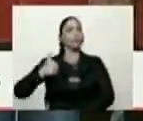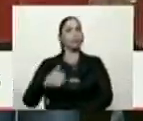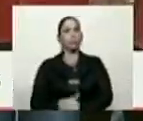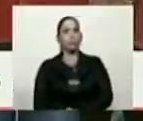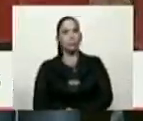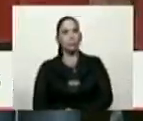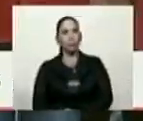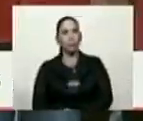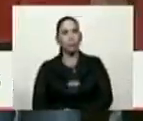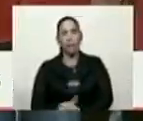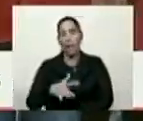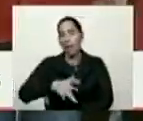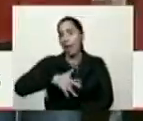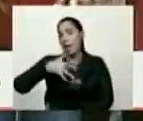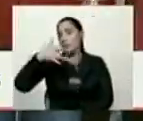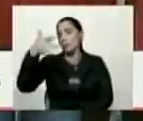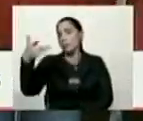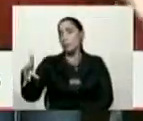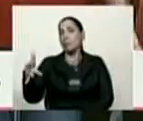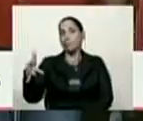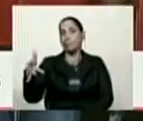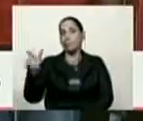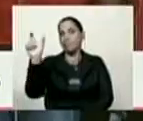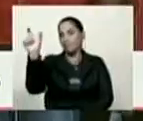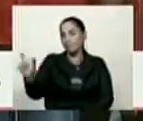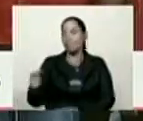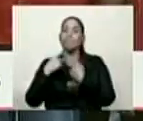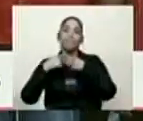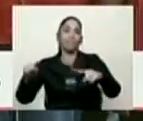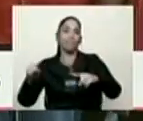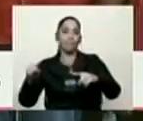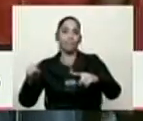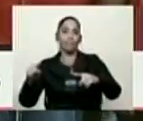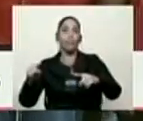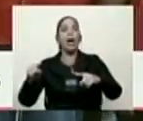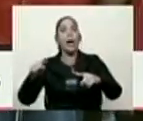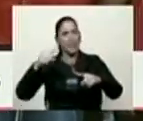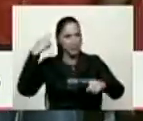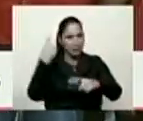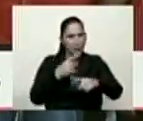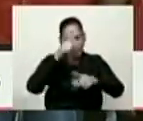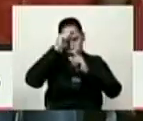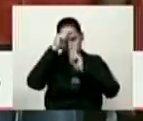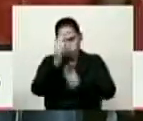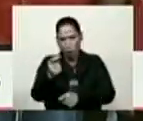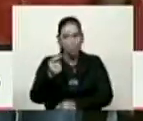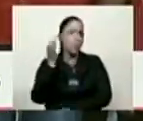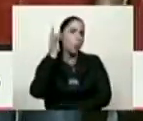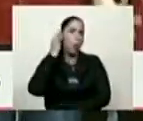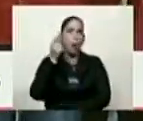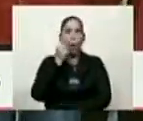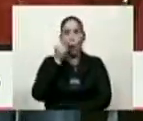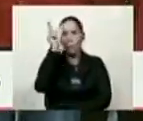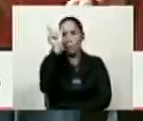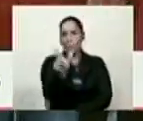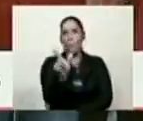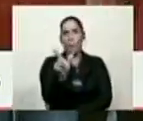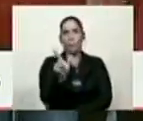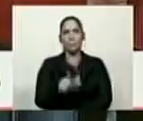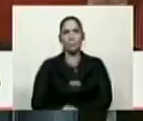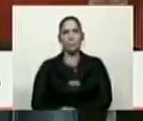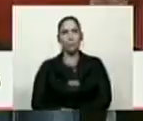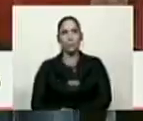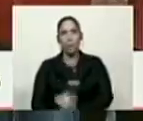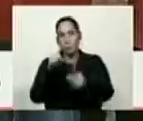¡Qué lástima que se perdió! Por eso el reconocimiento es a las mujeres y a los hombres del Partido Socialista Unido de Venezuela, del gran